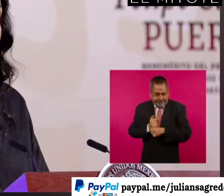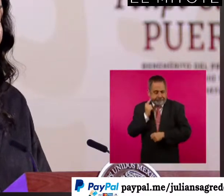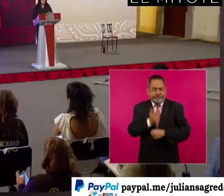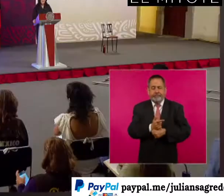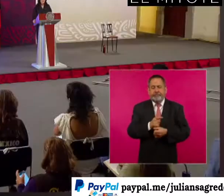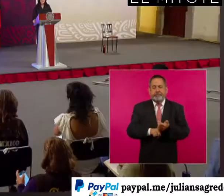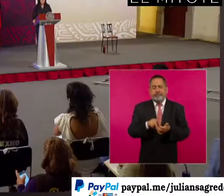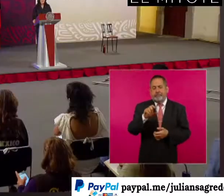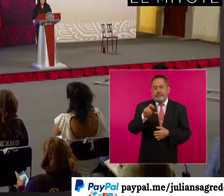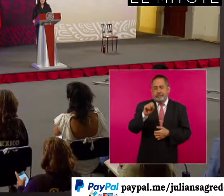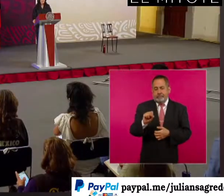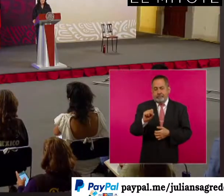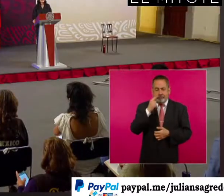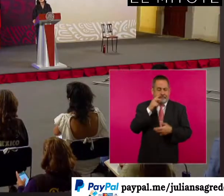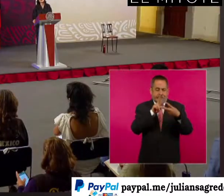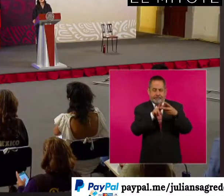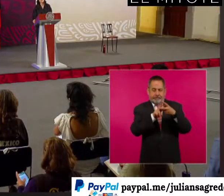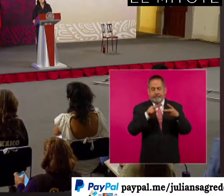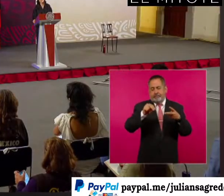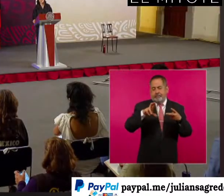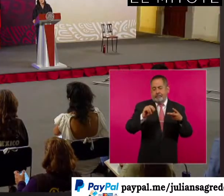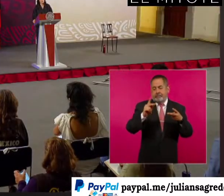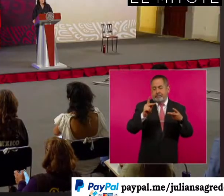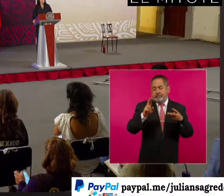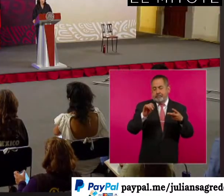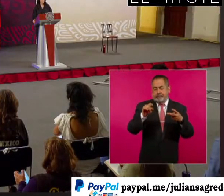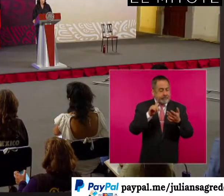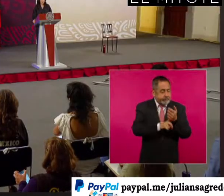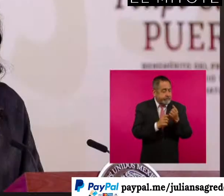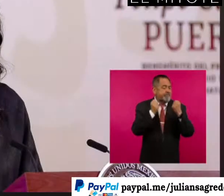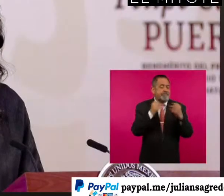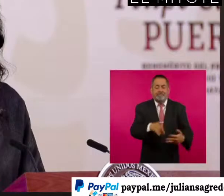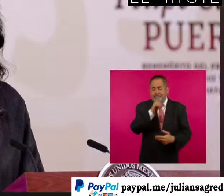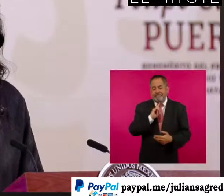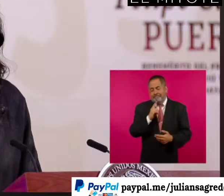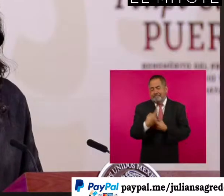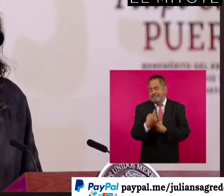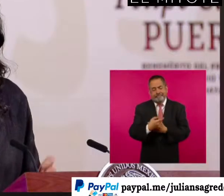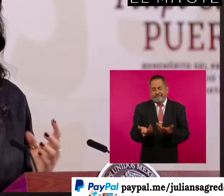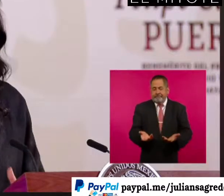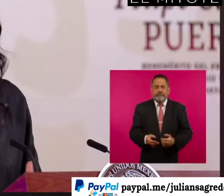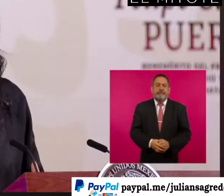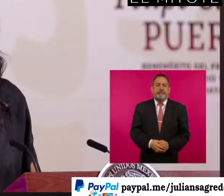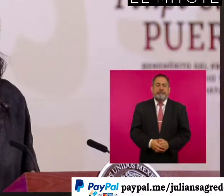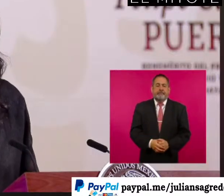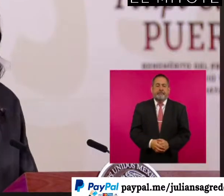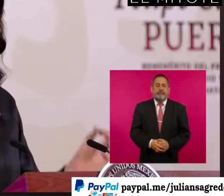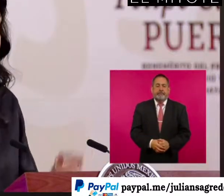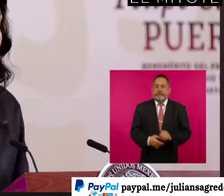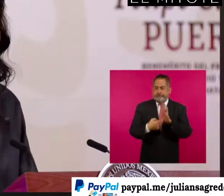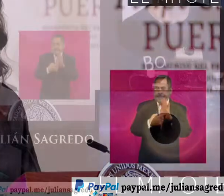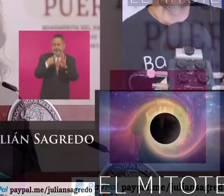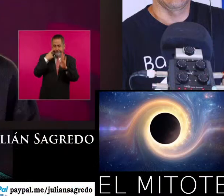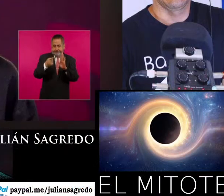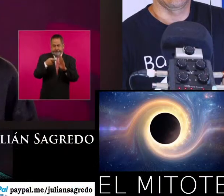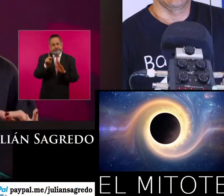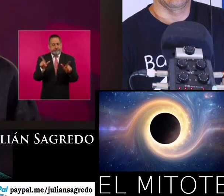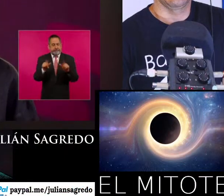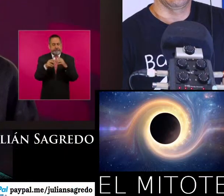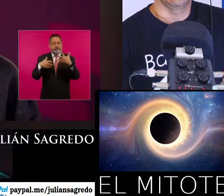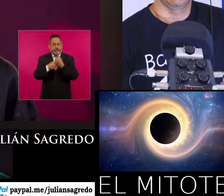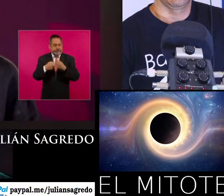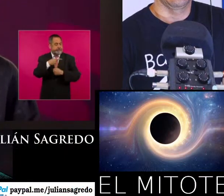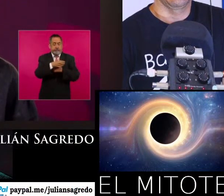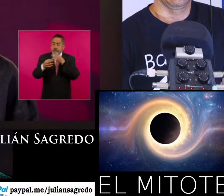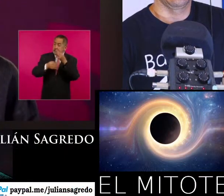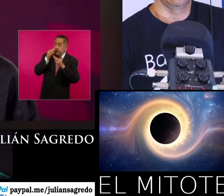Augusto Jiménez al analizar el hashtag narcopresidente AMLO02. Aquí está. Pero en resumen, la